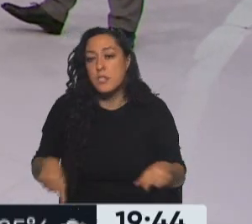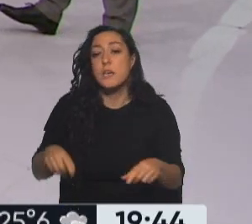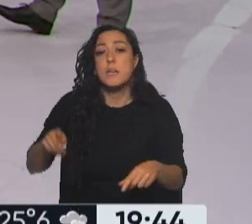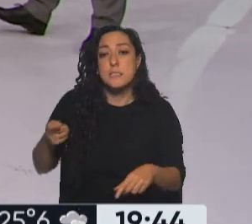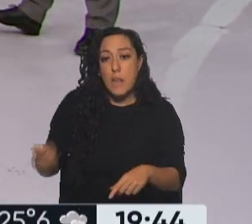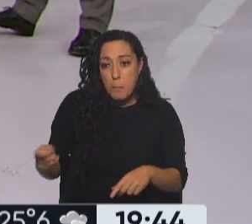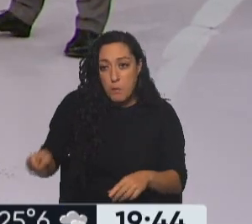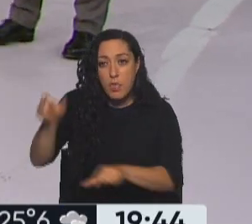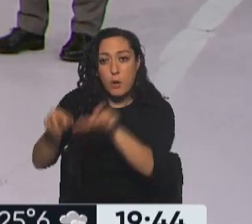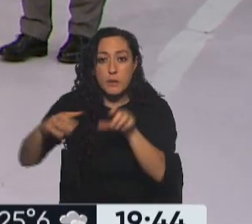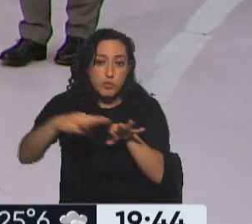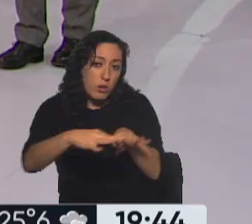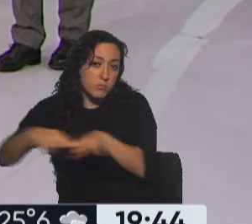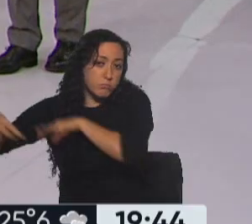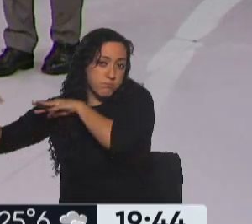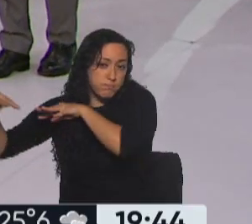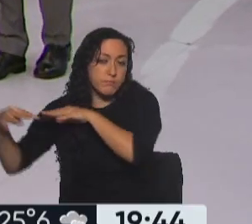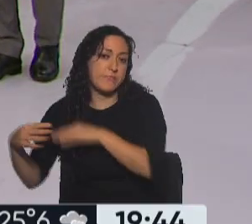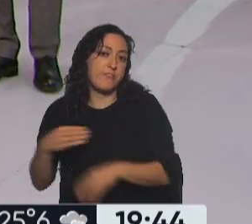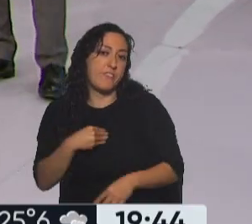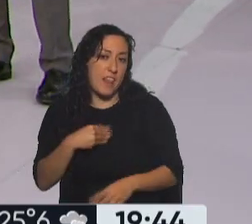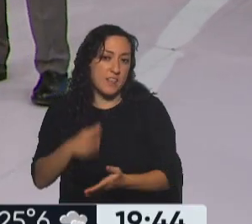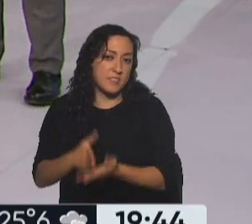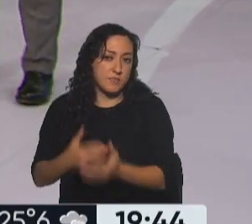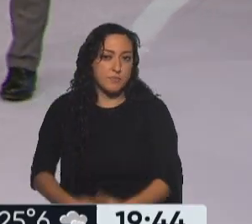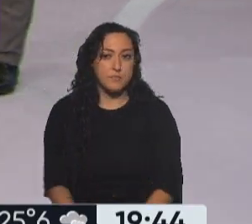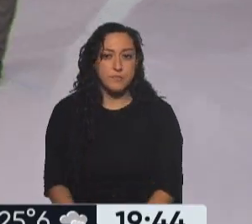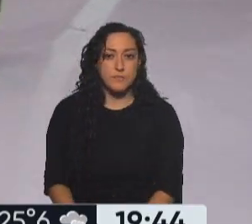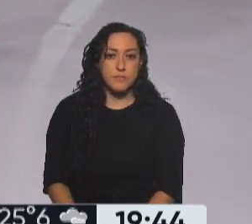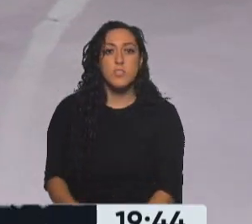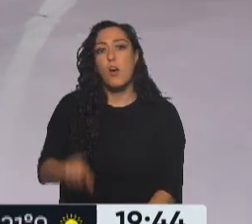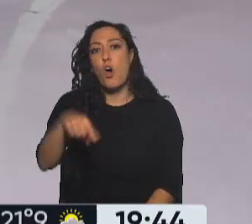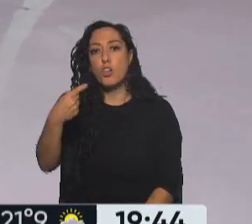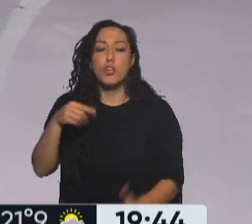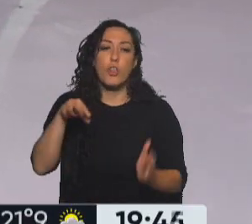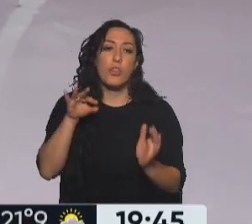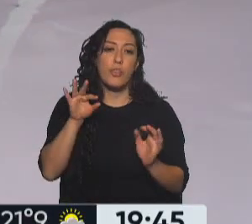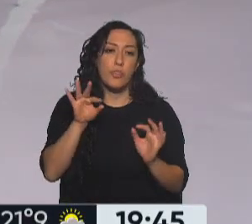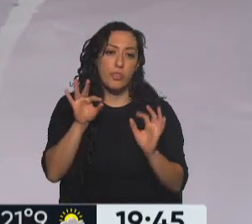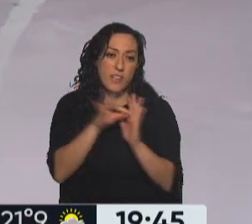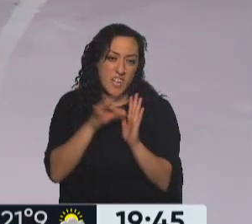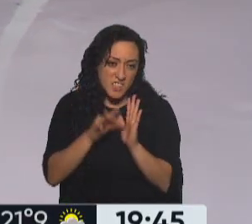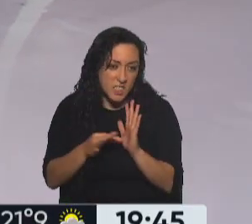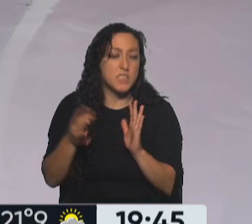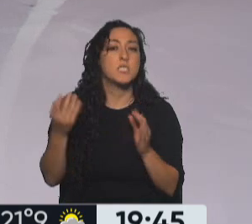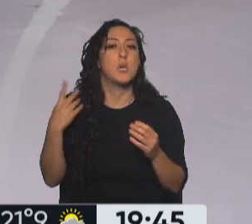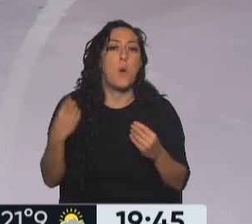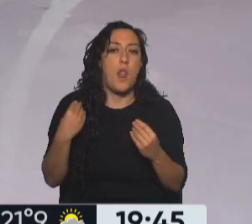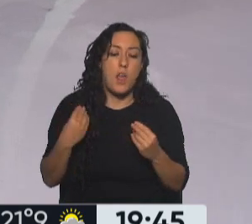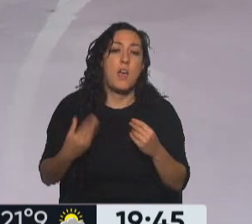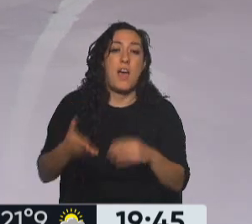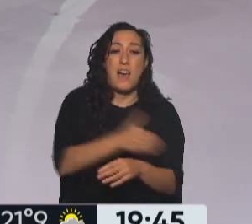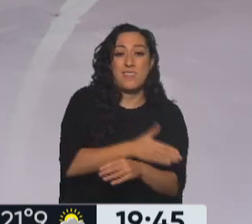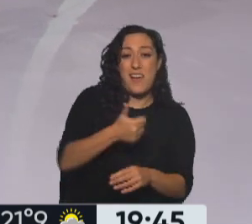los fieles un poco más alejados. Vamos ahora a otro detalle, que es el recorrido que Alejandro Puertas nos